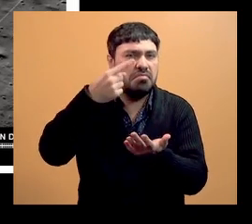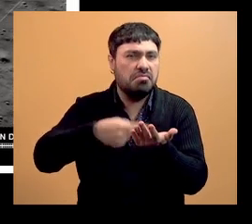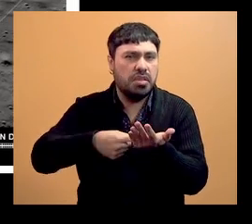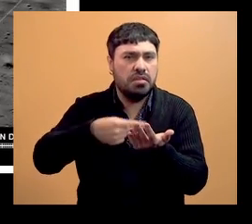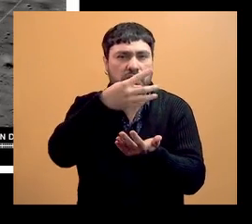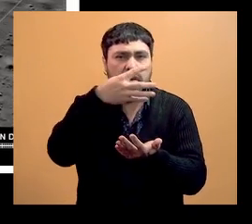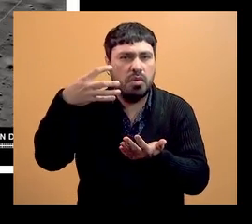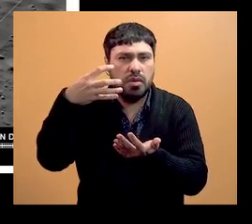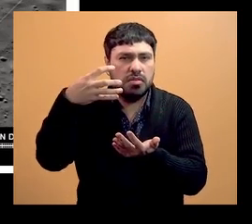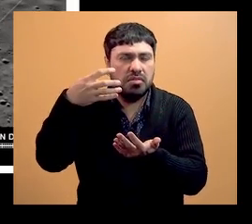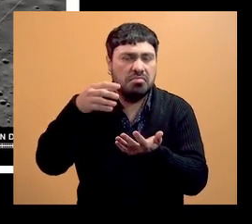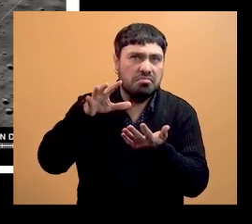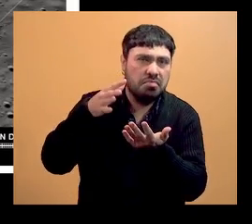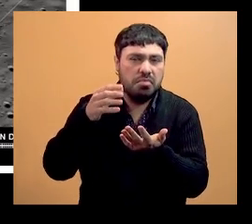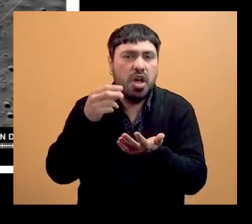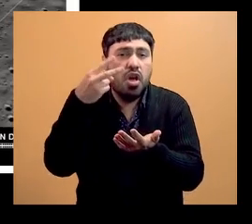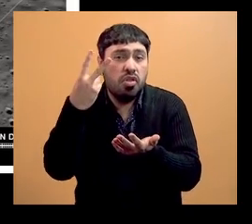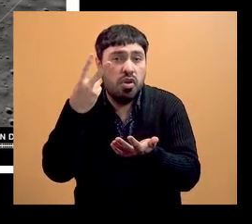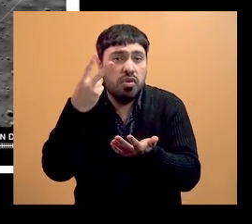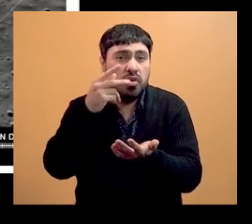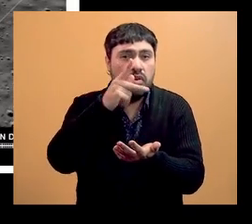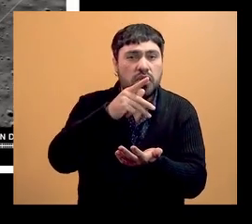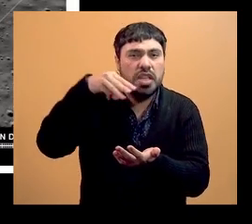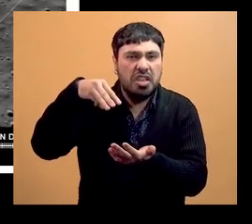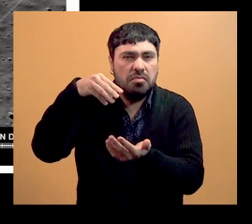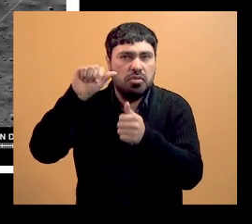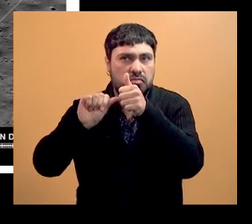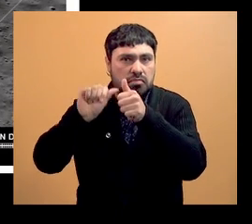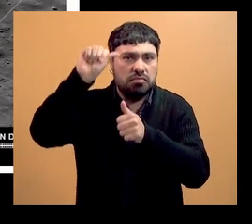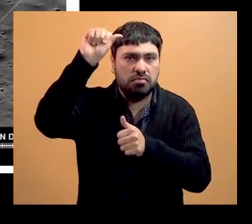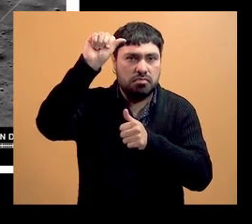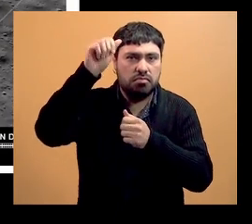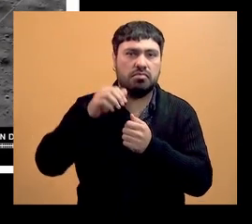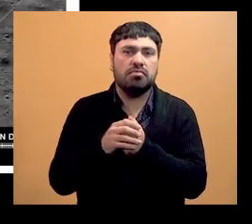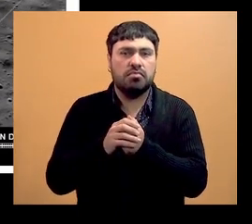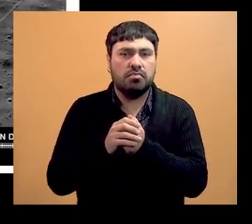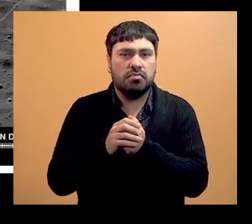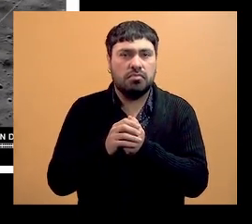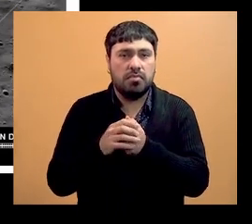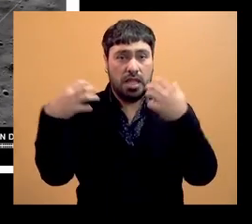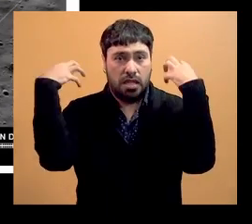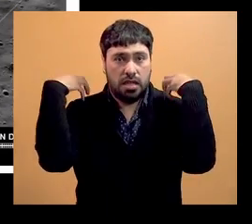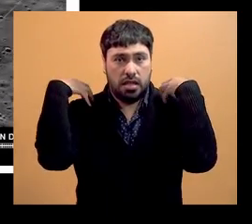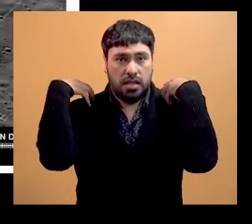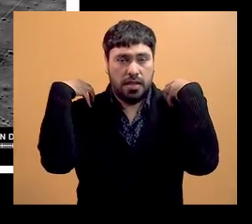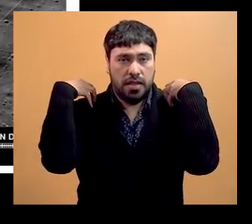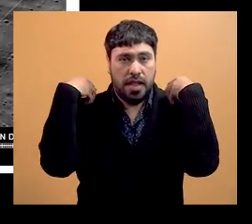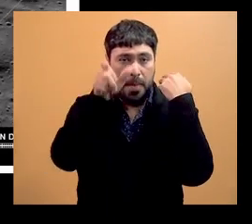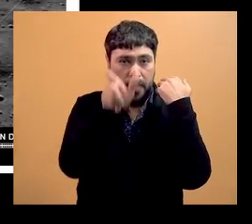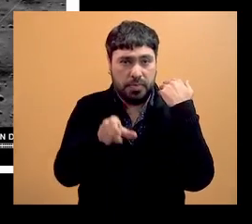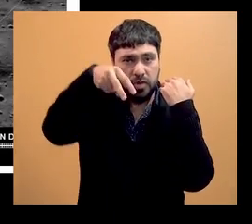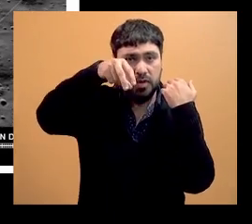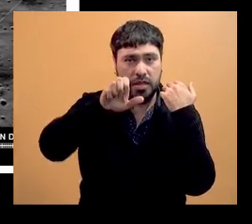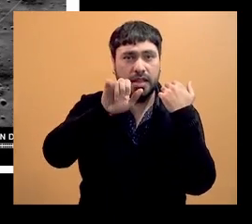6.400, a unos 2 kilómetros de altura, en realidad estaba pensando en feet, el comandante Armstrong tiene que tomar el control de la nave y hacer